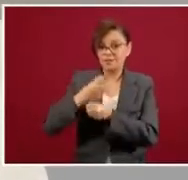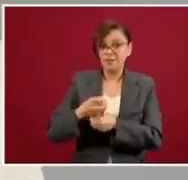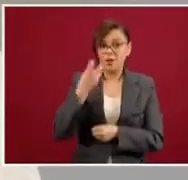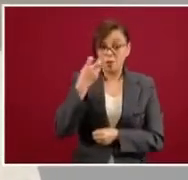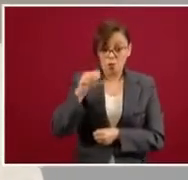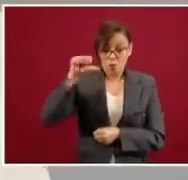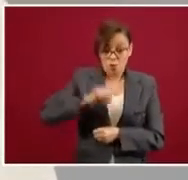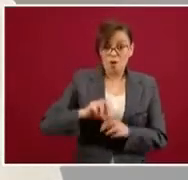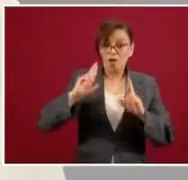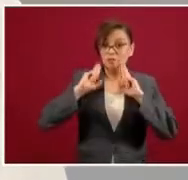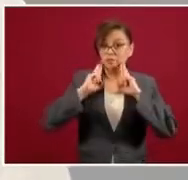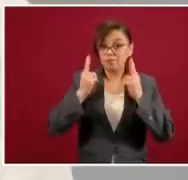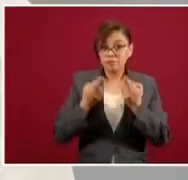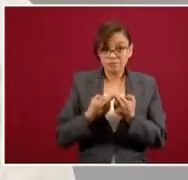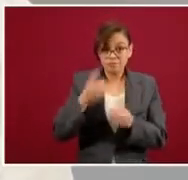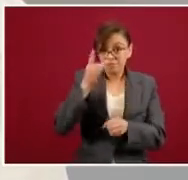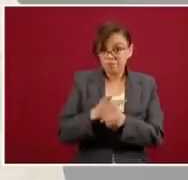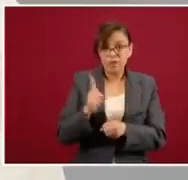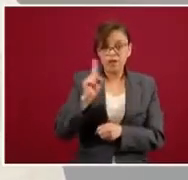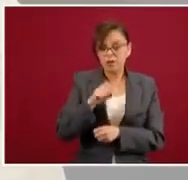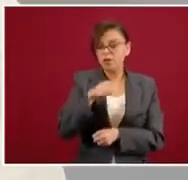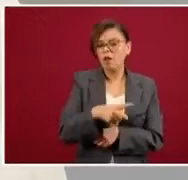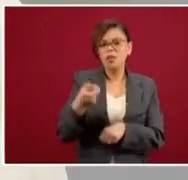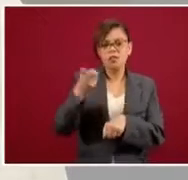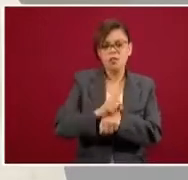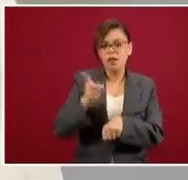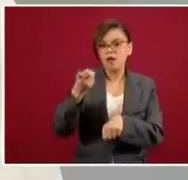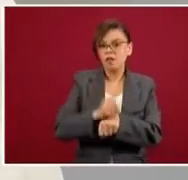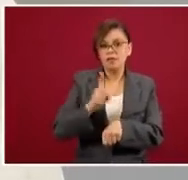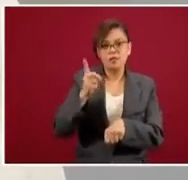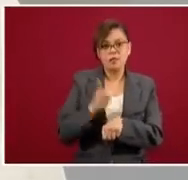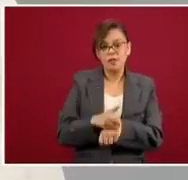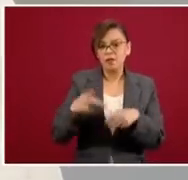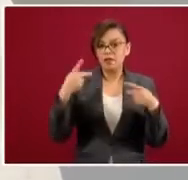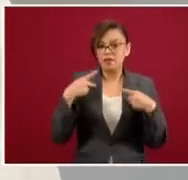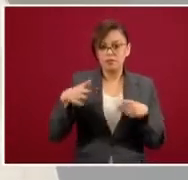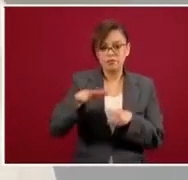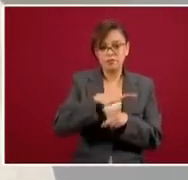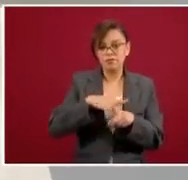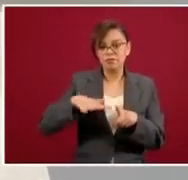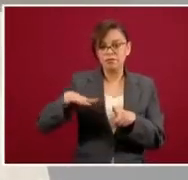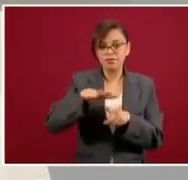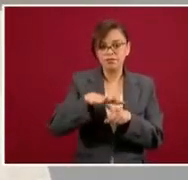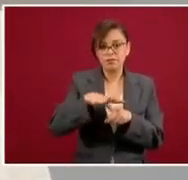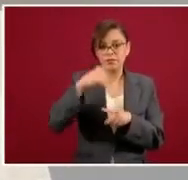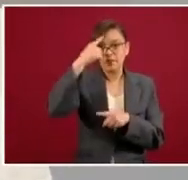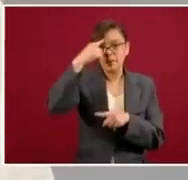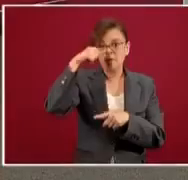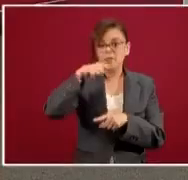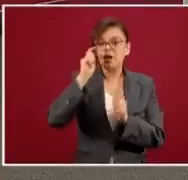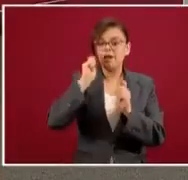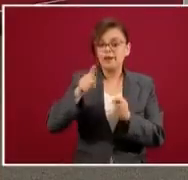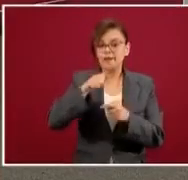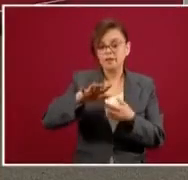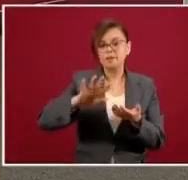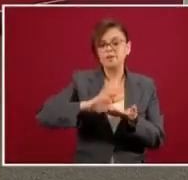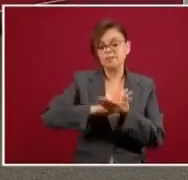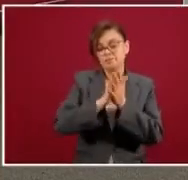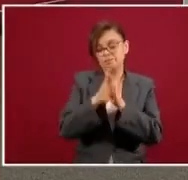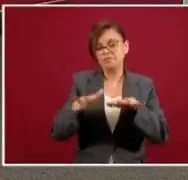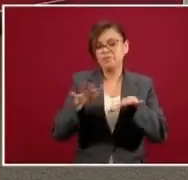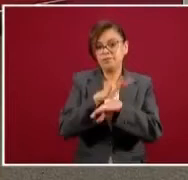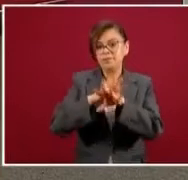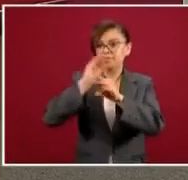nos reunimos diariamente con todos los colegas que tienen que ver con la reconversión hospitalaria. La